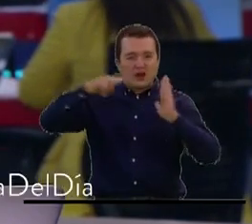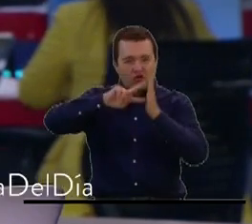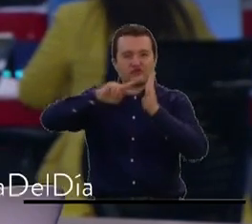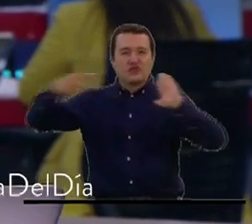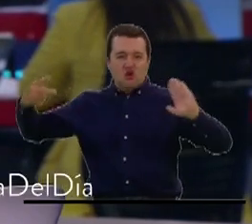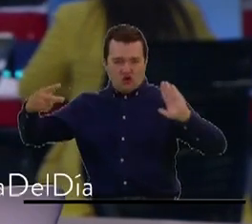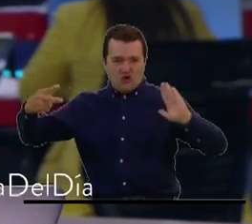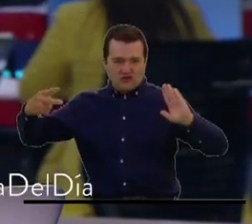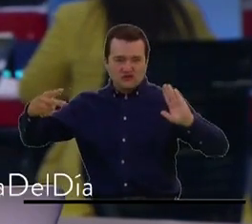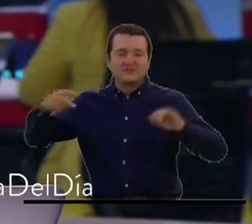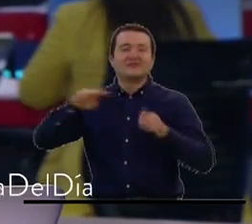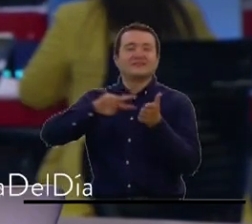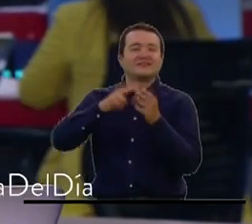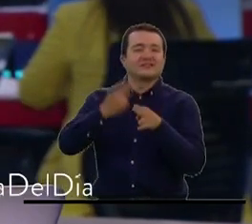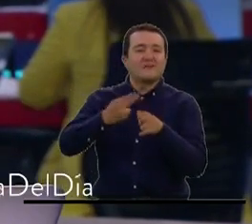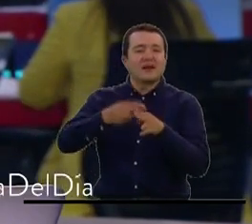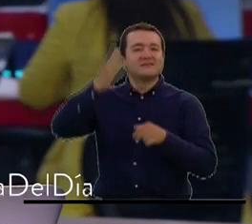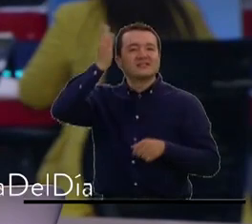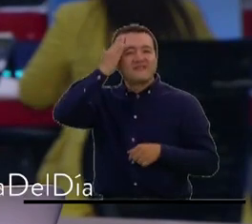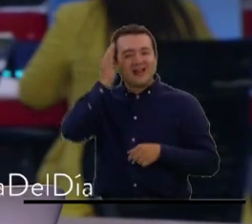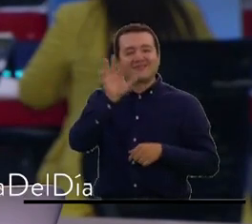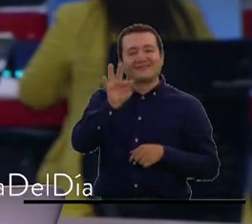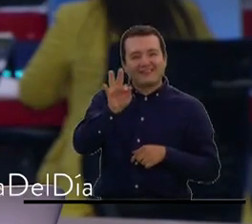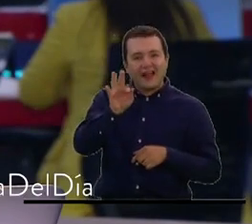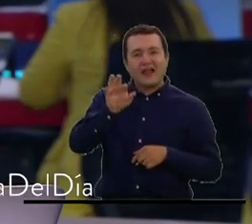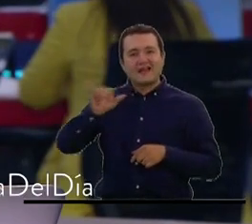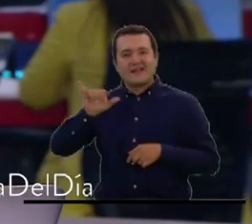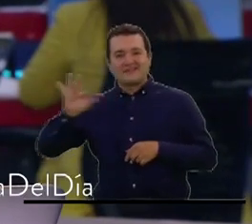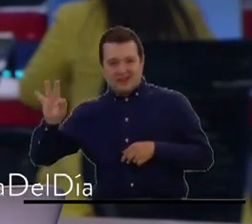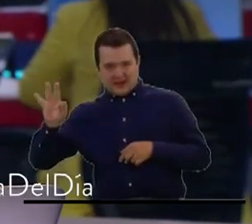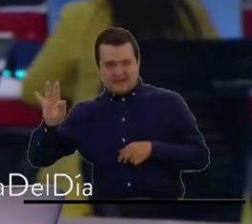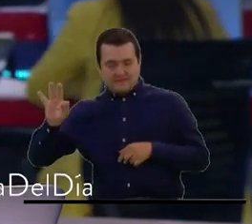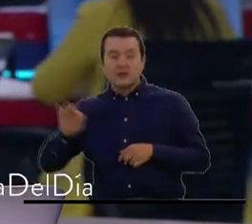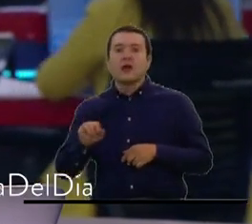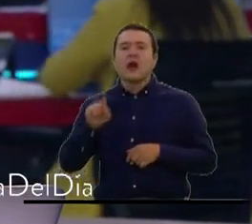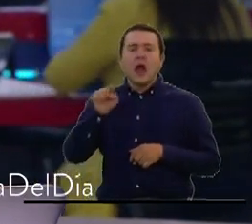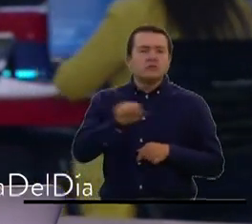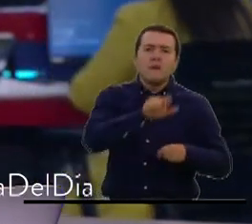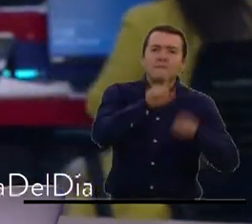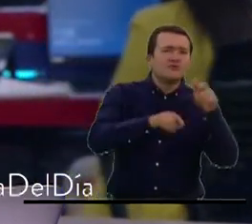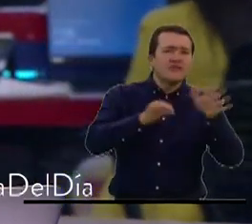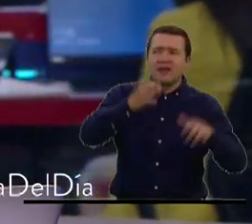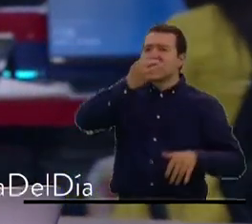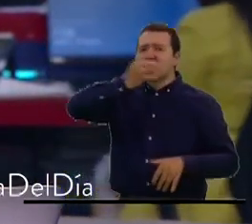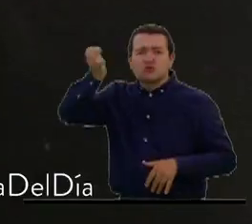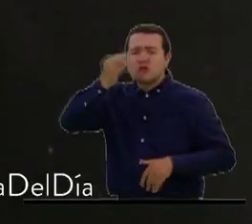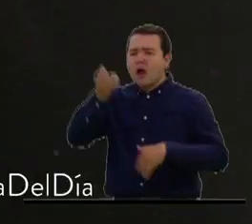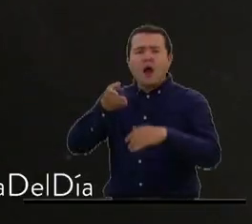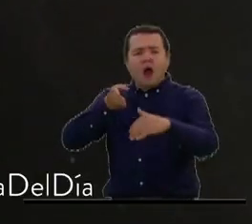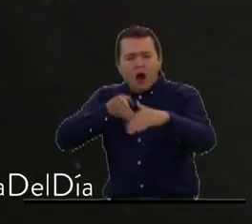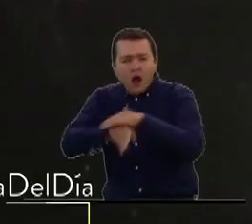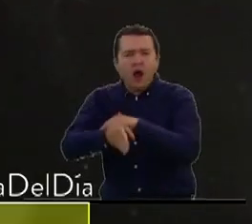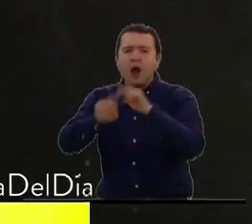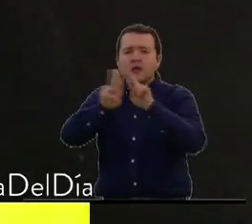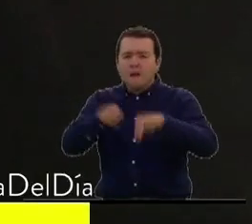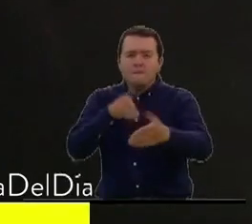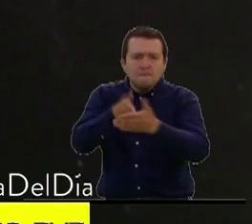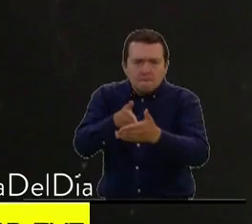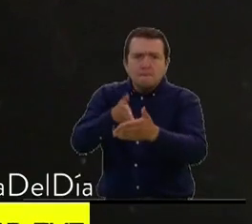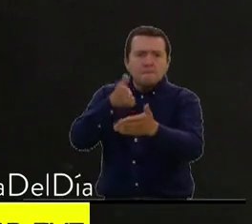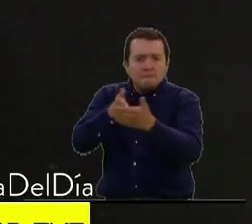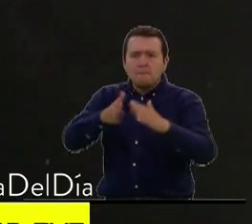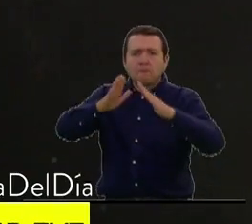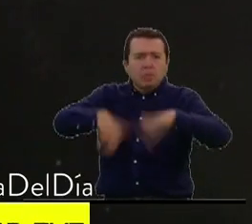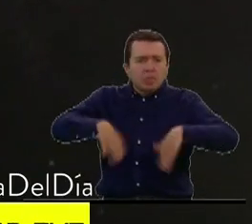examen se realiza de manera virtual decenas de estudiantes han denunciado problemas para ingresar a la plataforma este